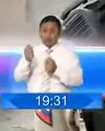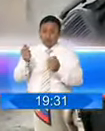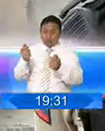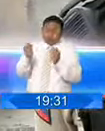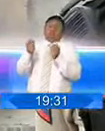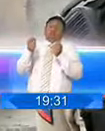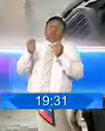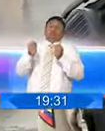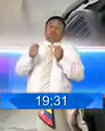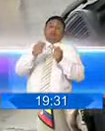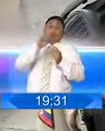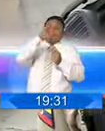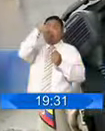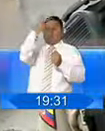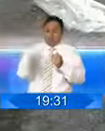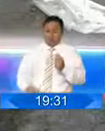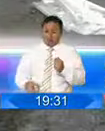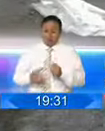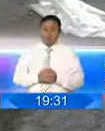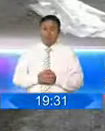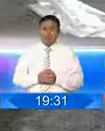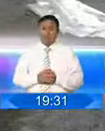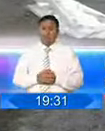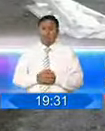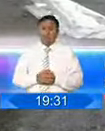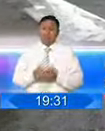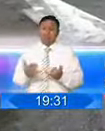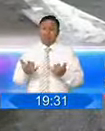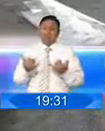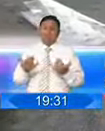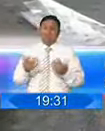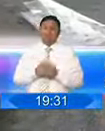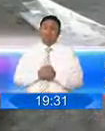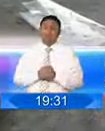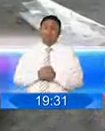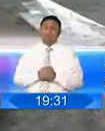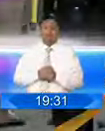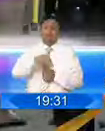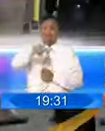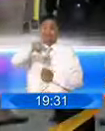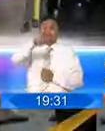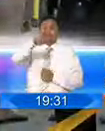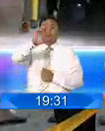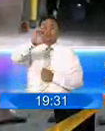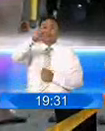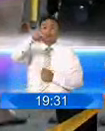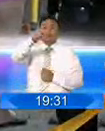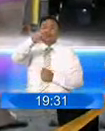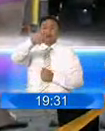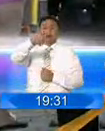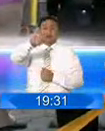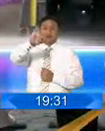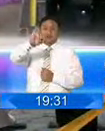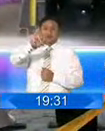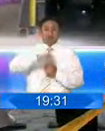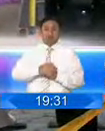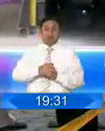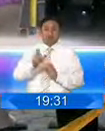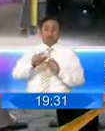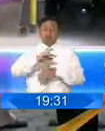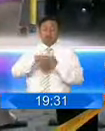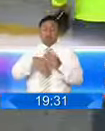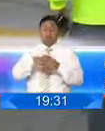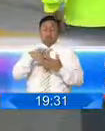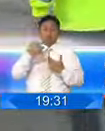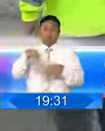cayó precipitadamente al suelo. El lamentable hecho ocurrido en Puengasí dejó a todos los moradores del sector